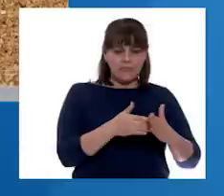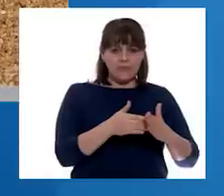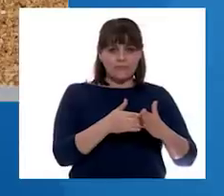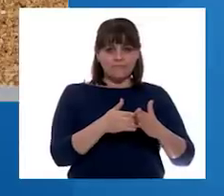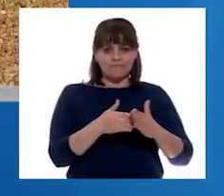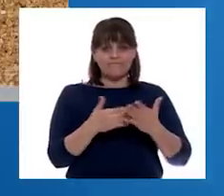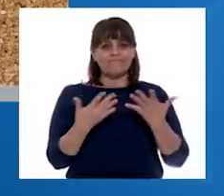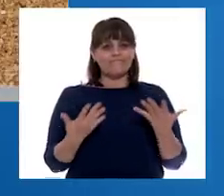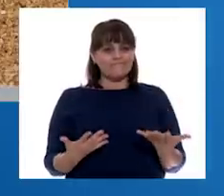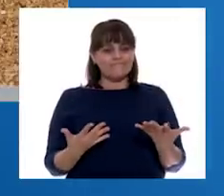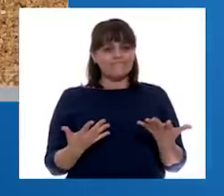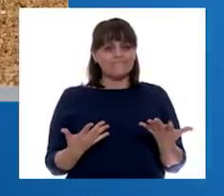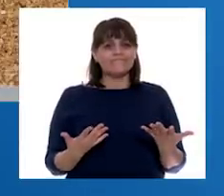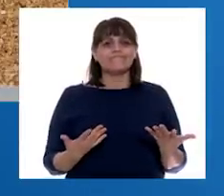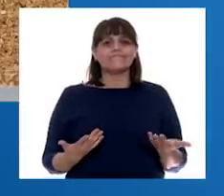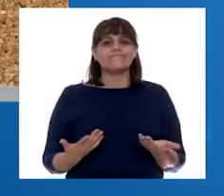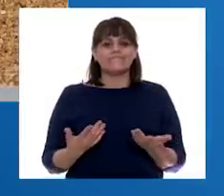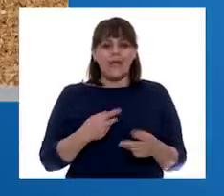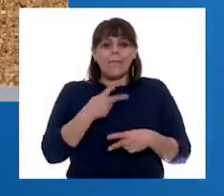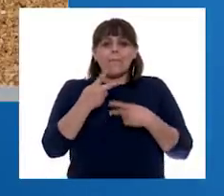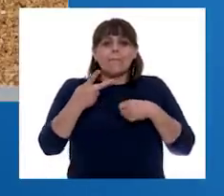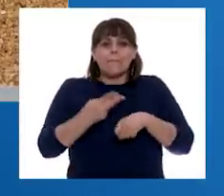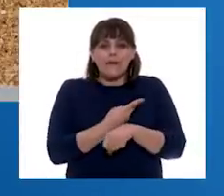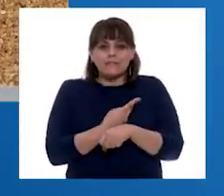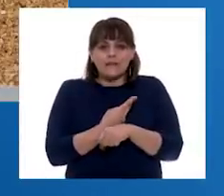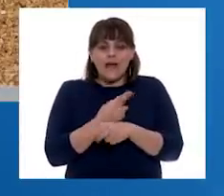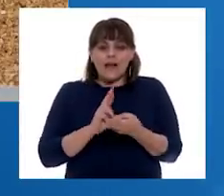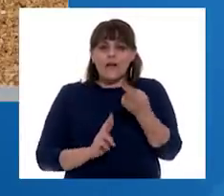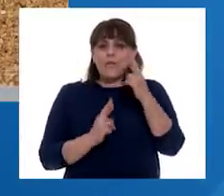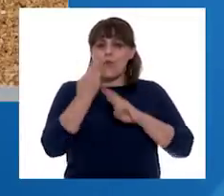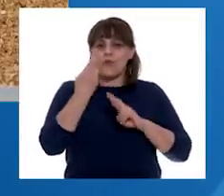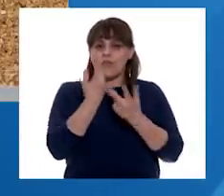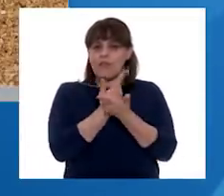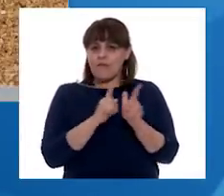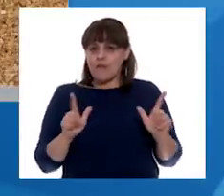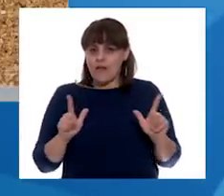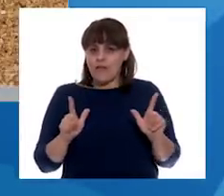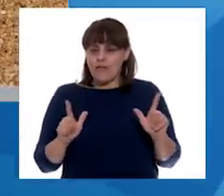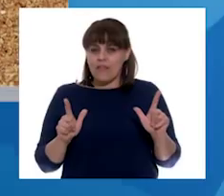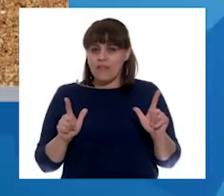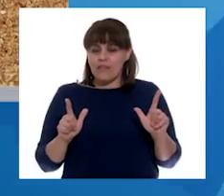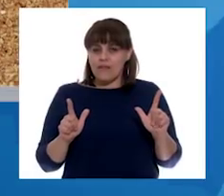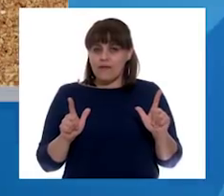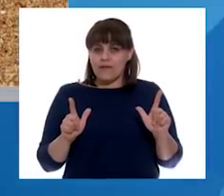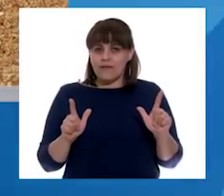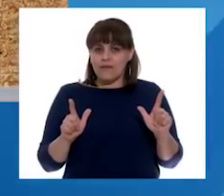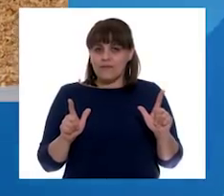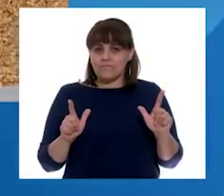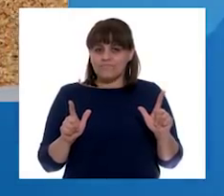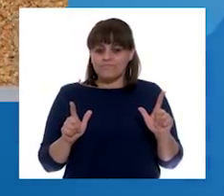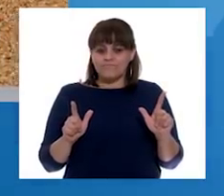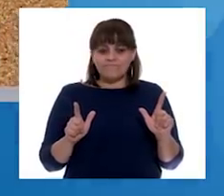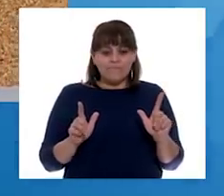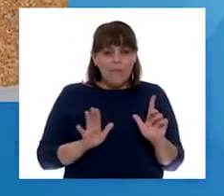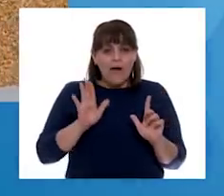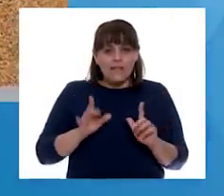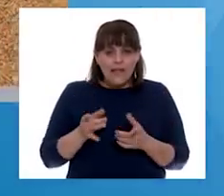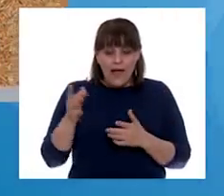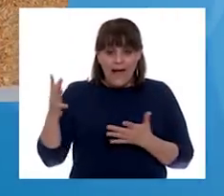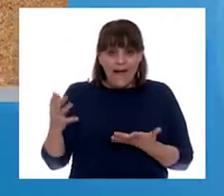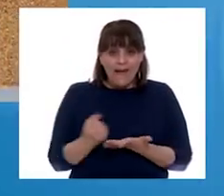el enojo del país en una revolución liberal que, de resultar victoriosa, cambiaría el destino de la